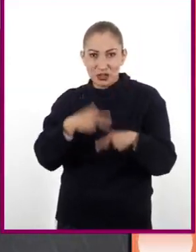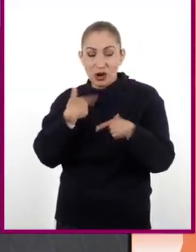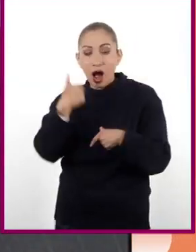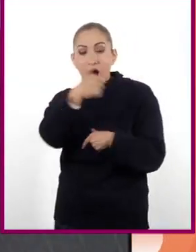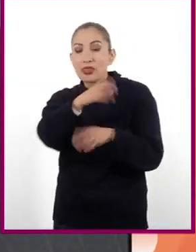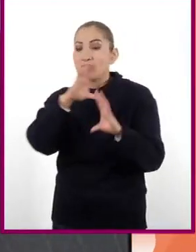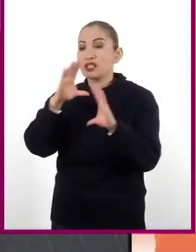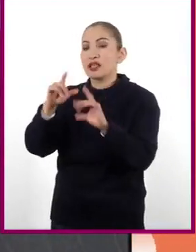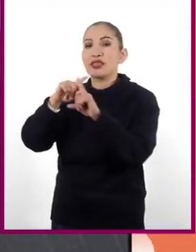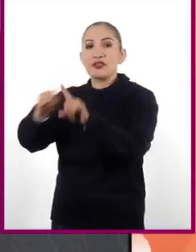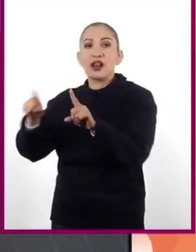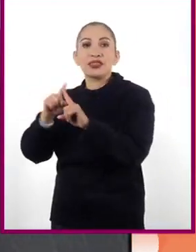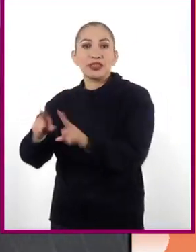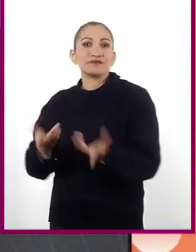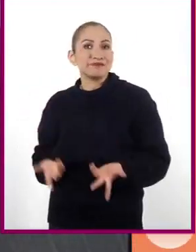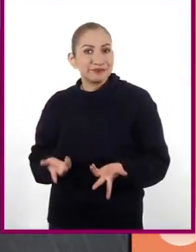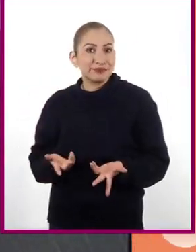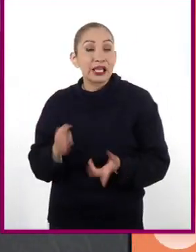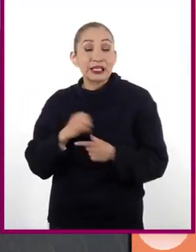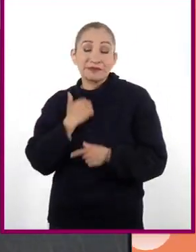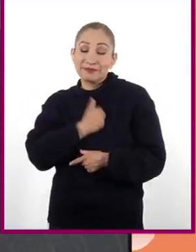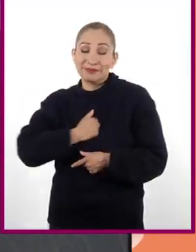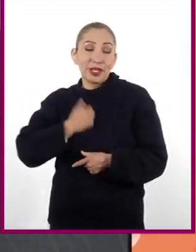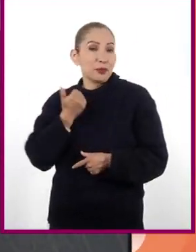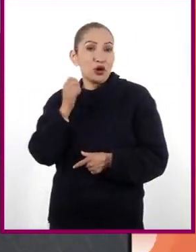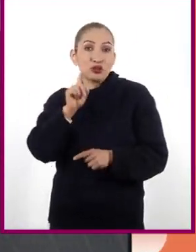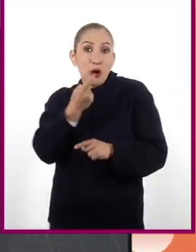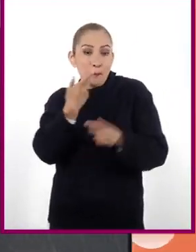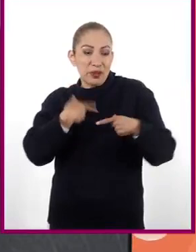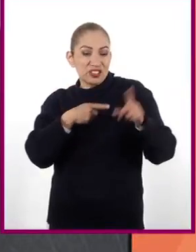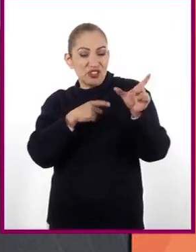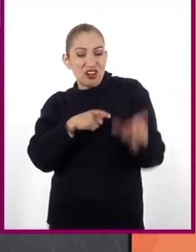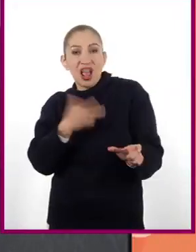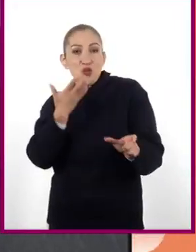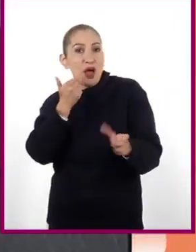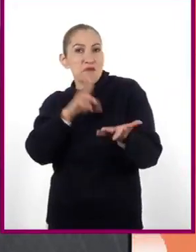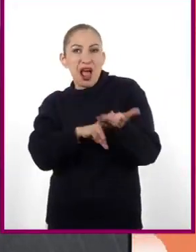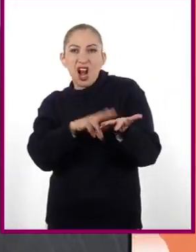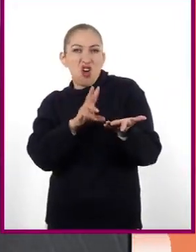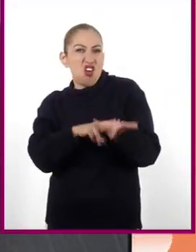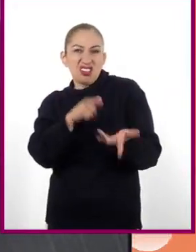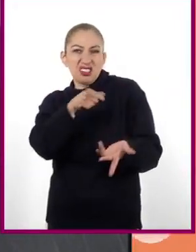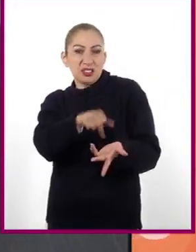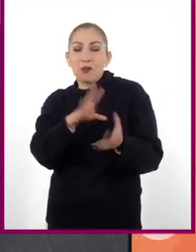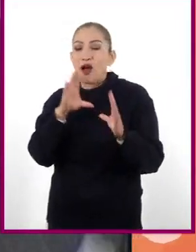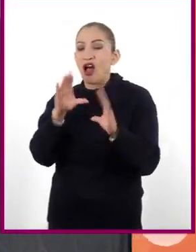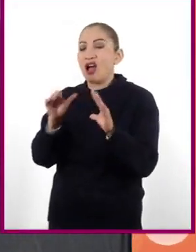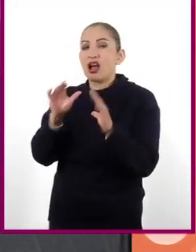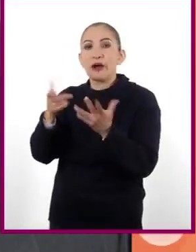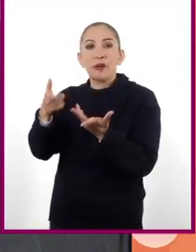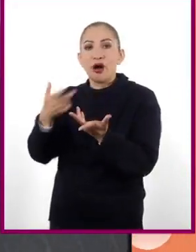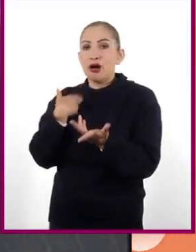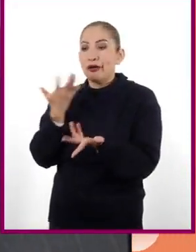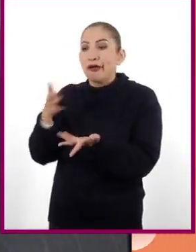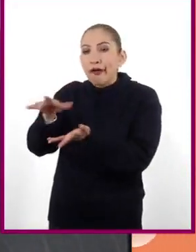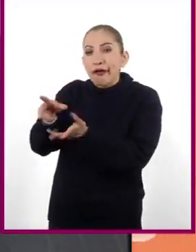uno le enseña una cosa distinta de la vida. Y desgraciadamente, como son personas que carecen de cosas elementales, le enseñan a conseguirlas de una forma que